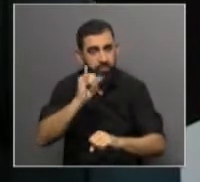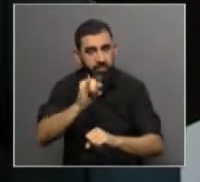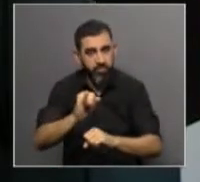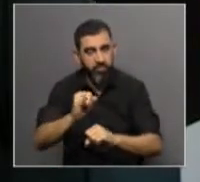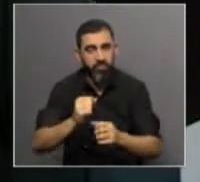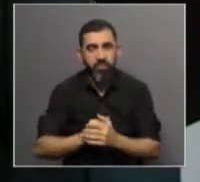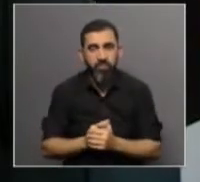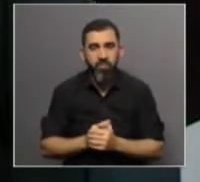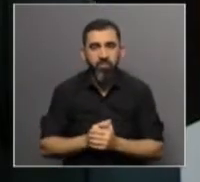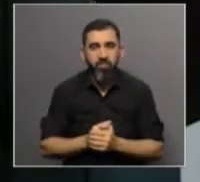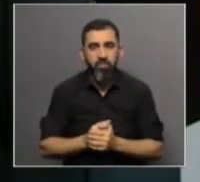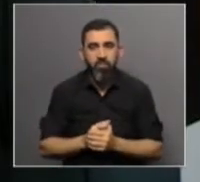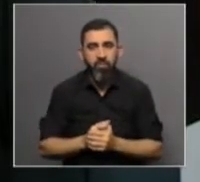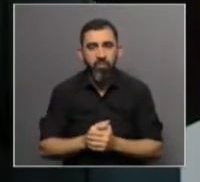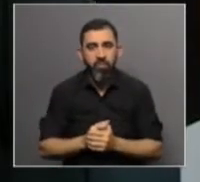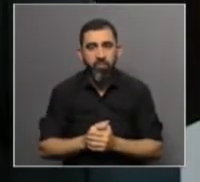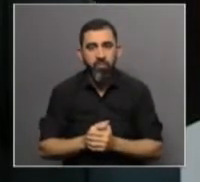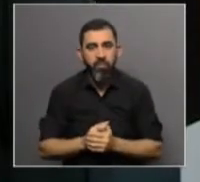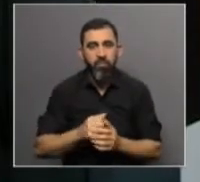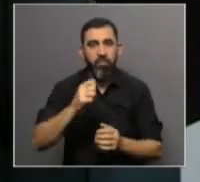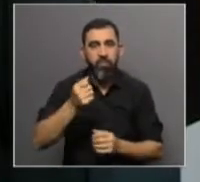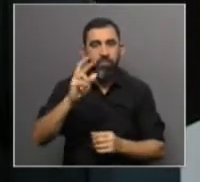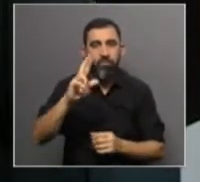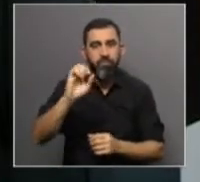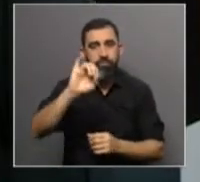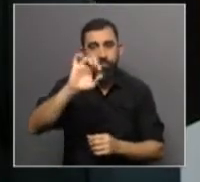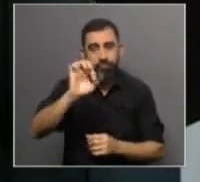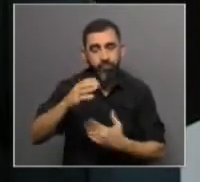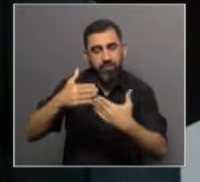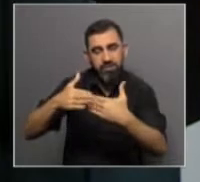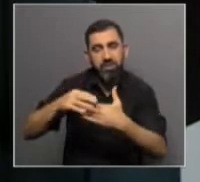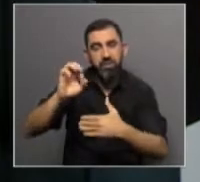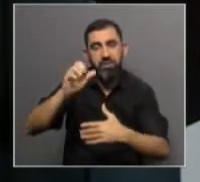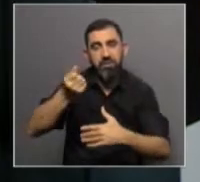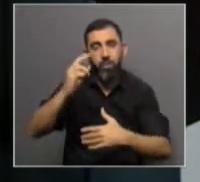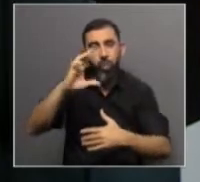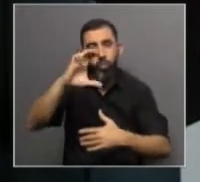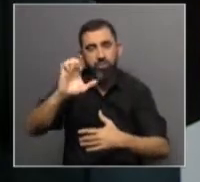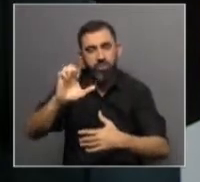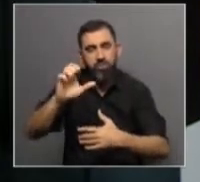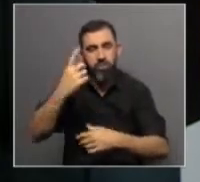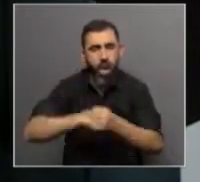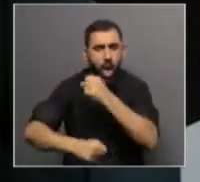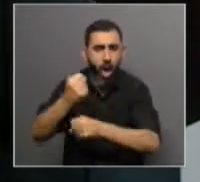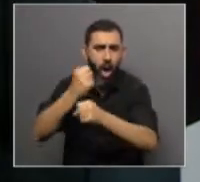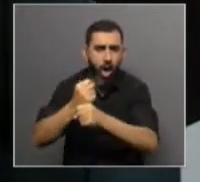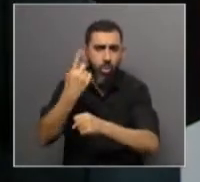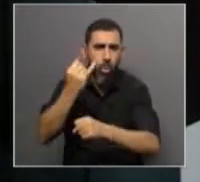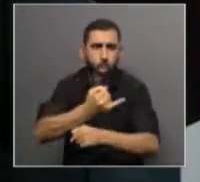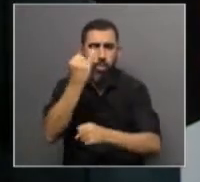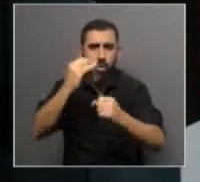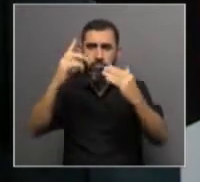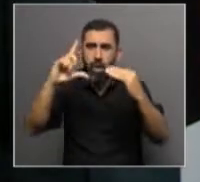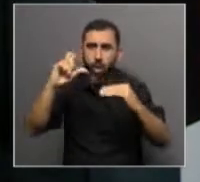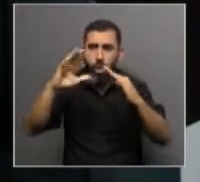la paleontología. Arroyo del Vizcaíno, cerca de Sauce, hace ya muchos años, un día bajó el arroyo y aparecieron